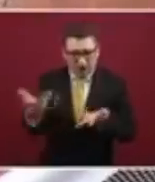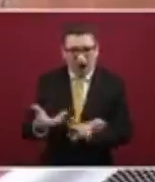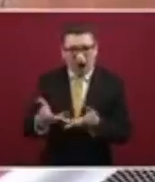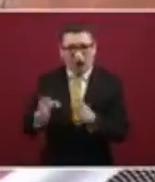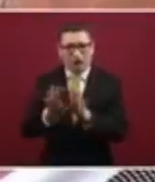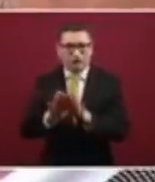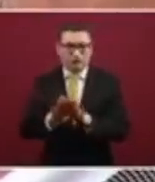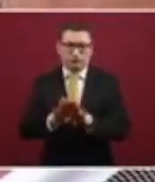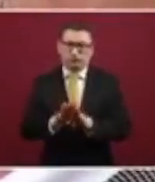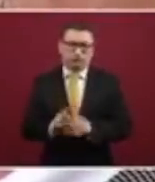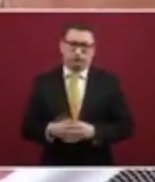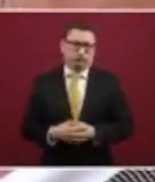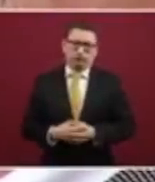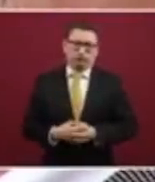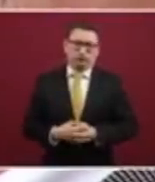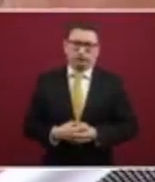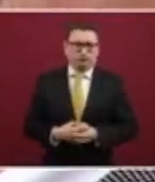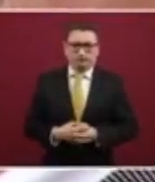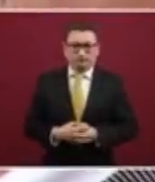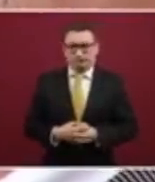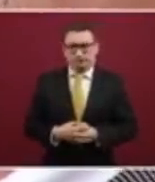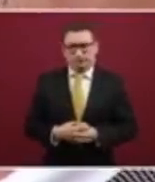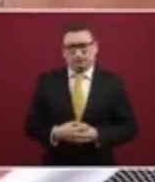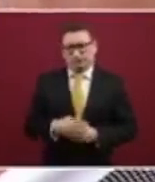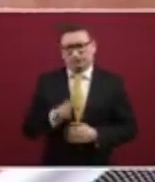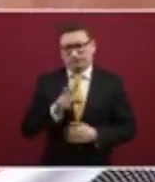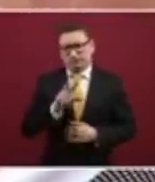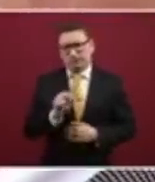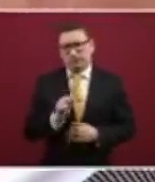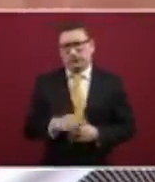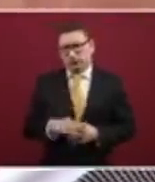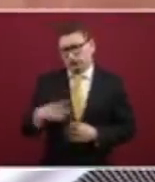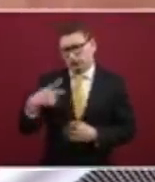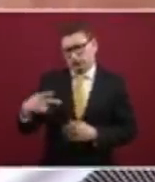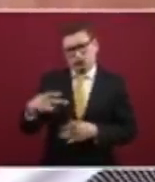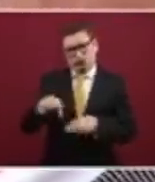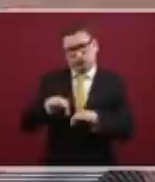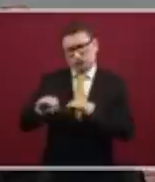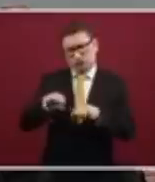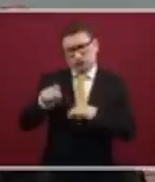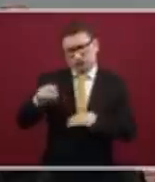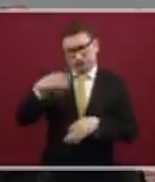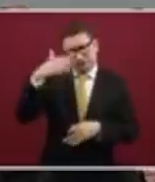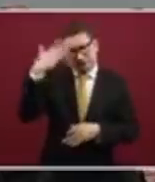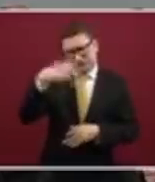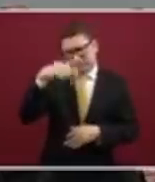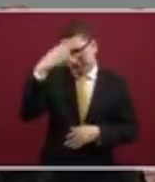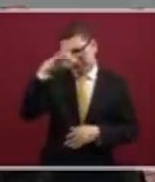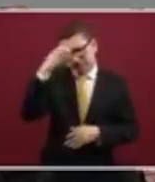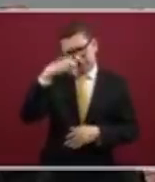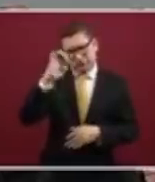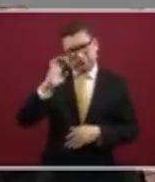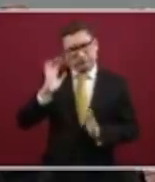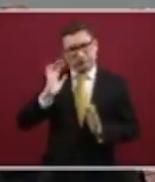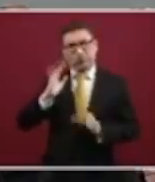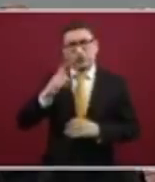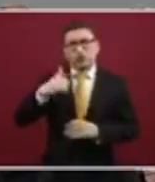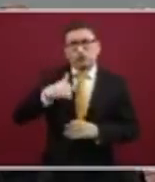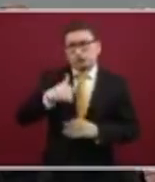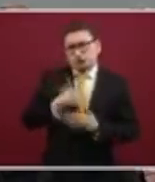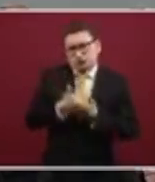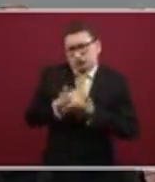tiene que llevar a cabo su trabajo. Él es un experto. Lo que hago es